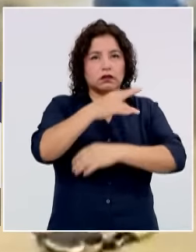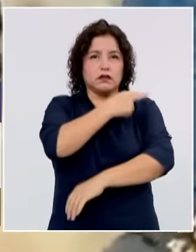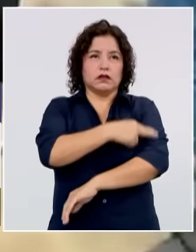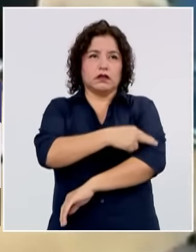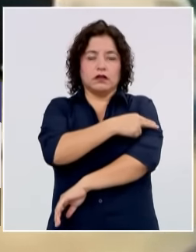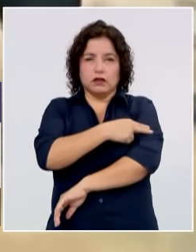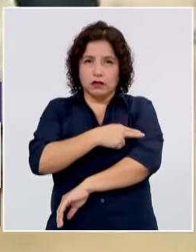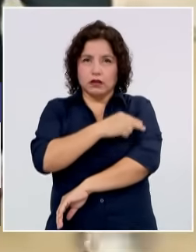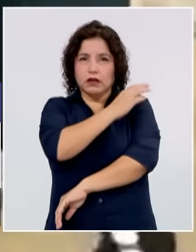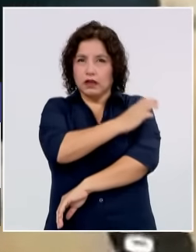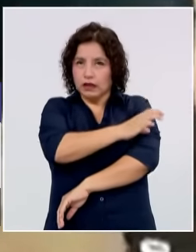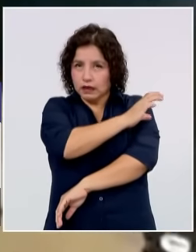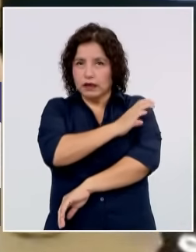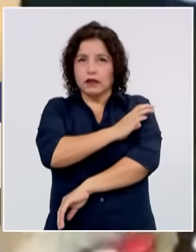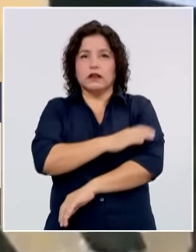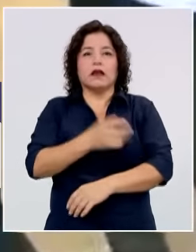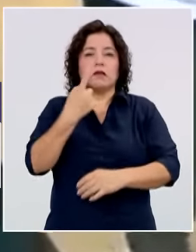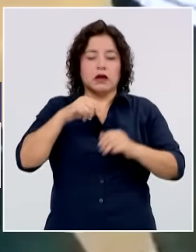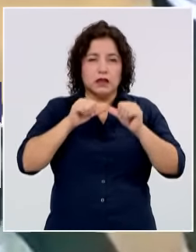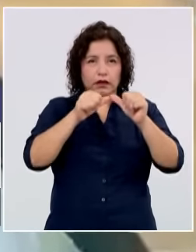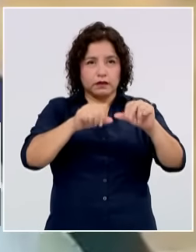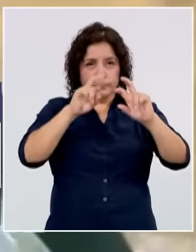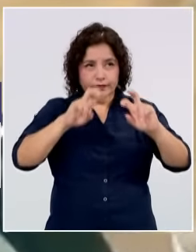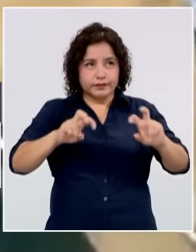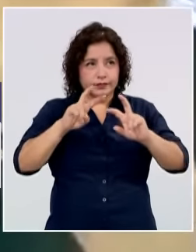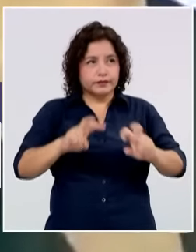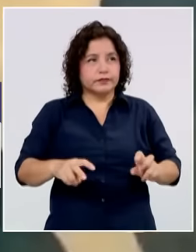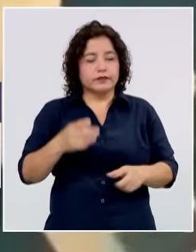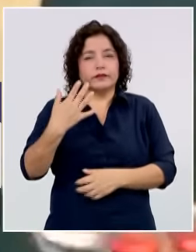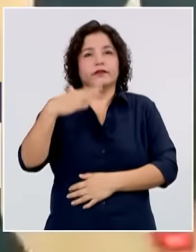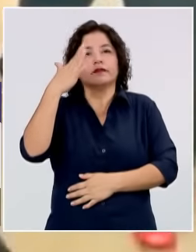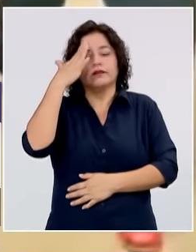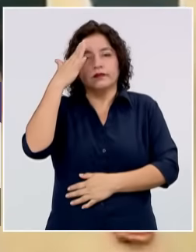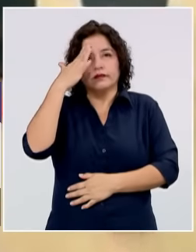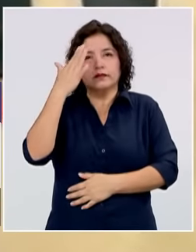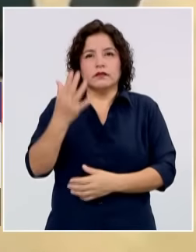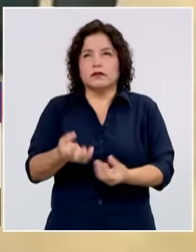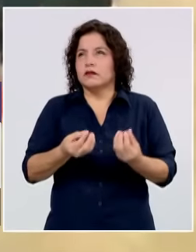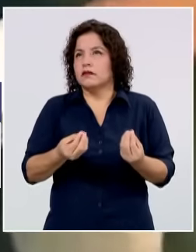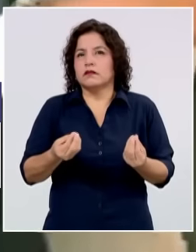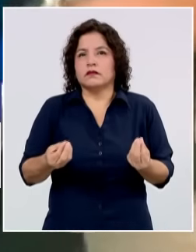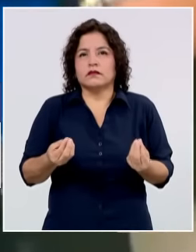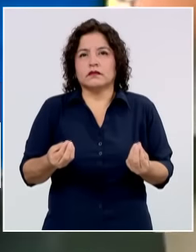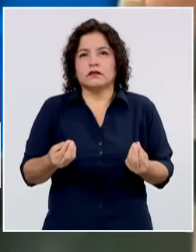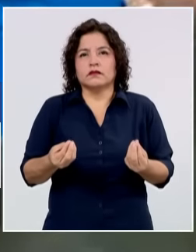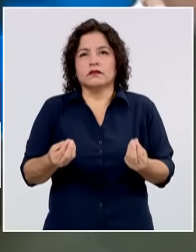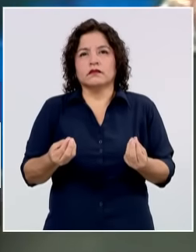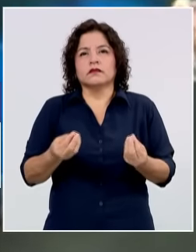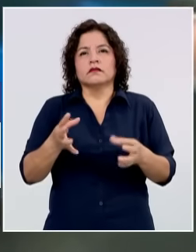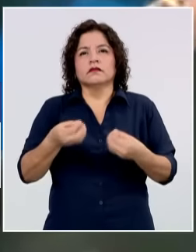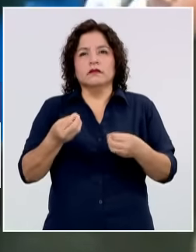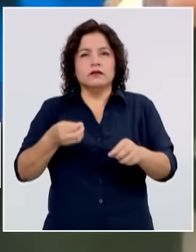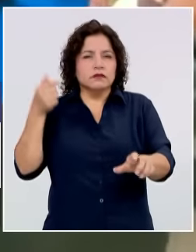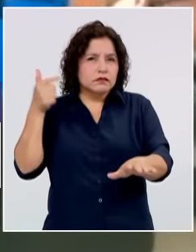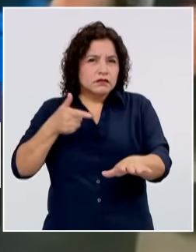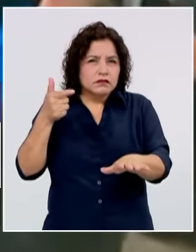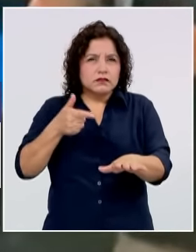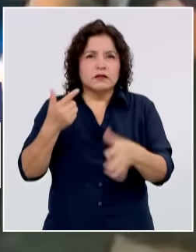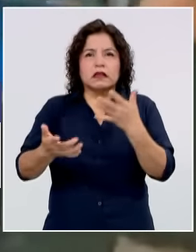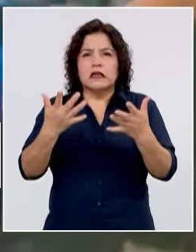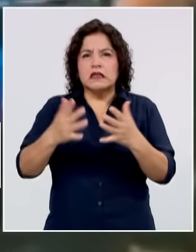como parte de esta investigación para conocer en todo caso en qué contexto es que se da este ataque de repente un